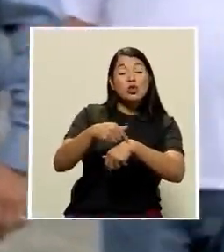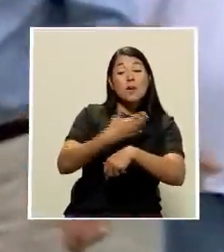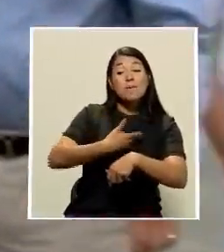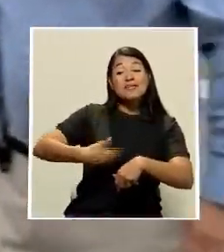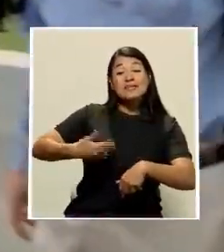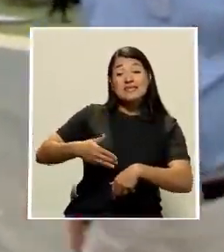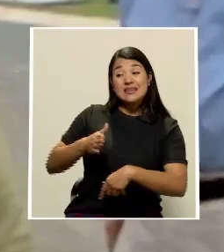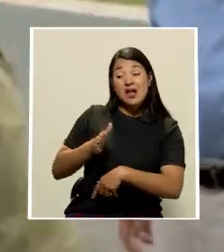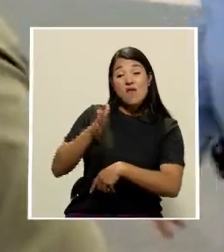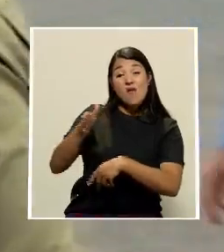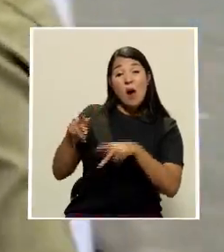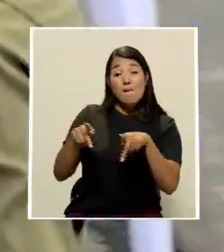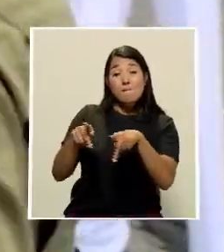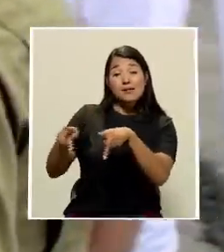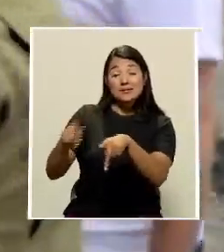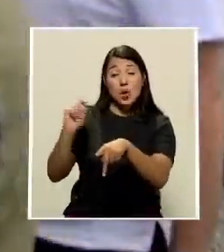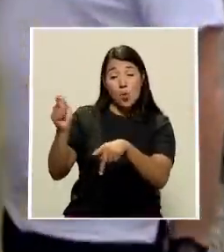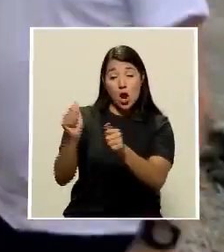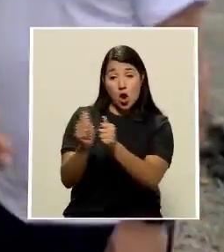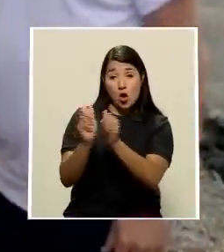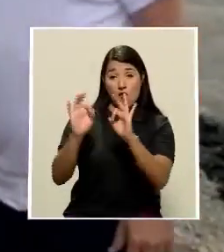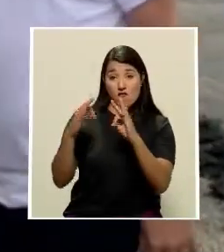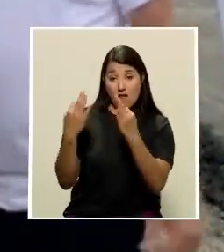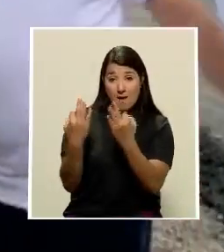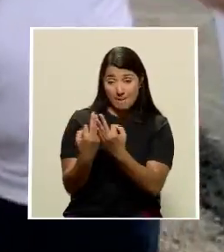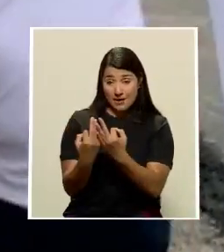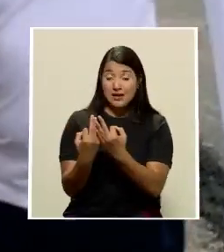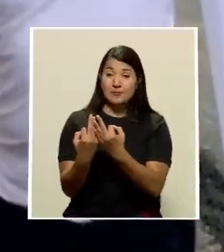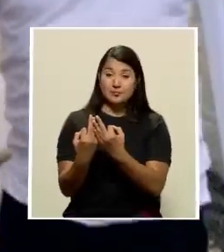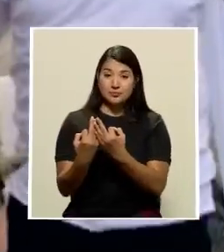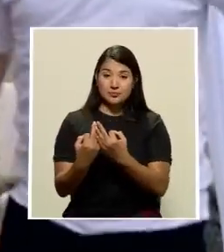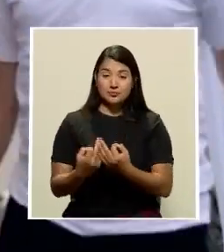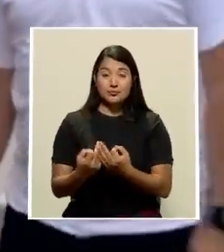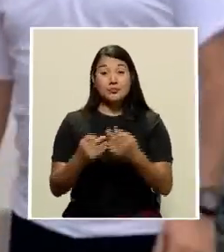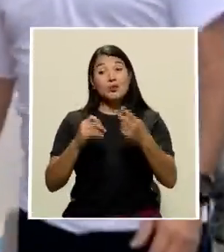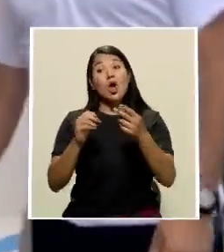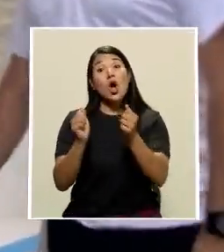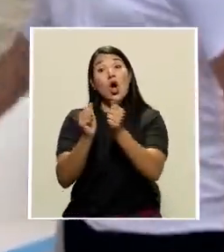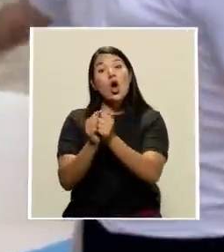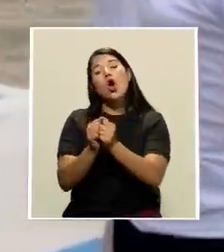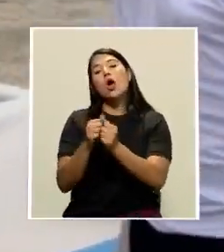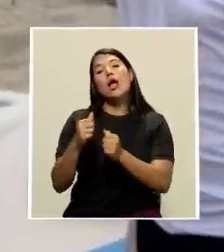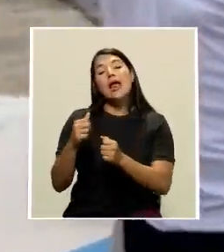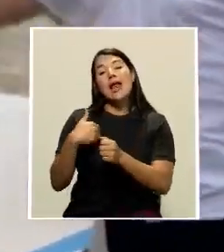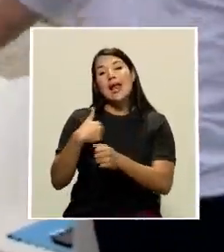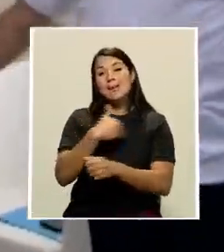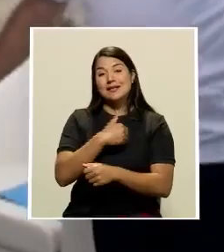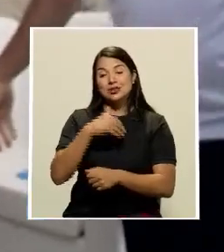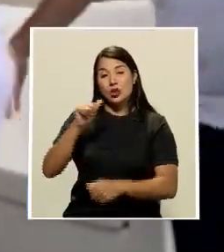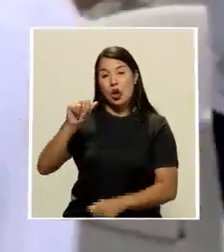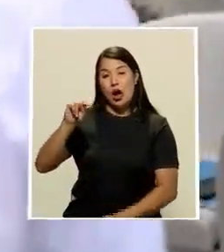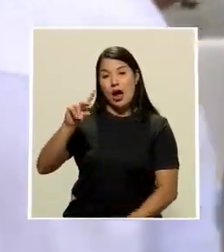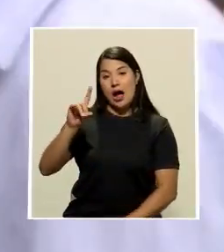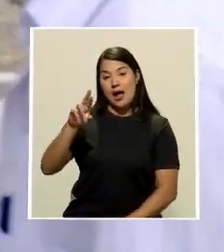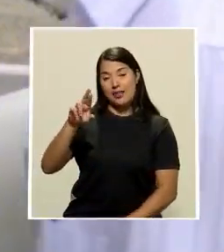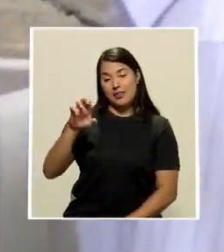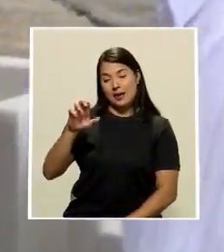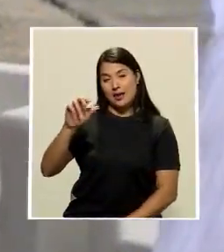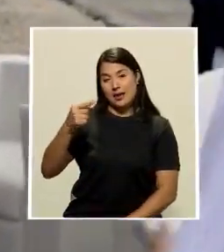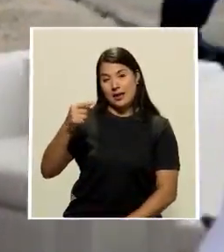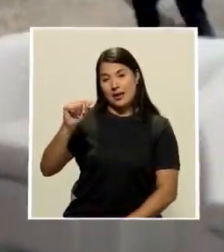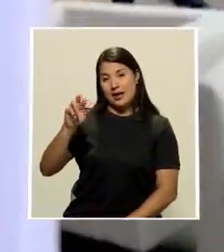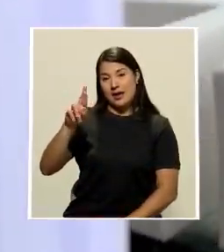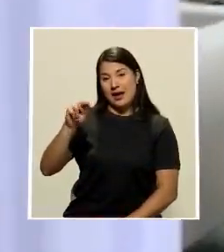Guanacaste con su familia y el ministro de Coordinación con el sector privado, André Garnier. Además, la encuesta señala que predomina una